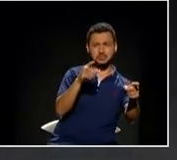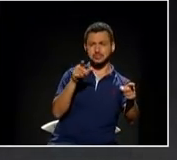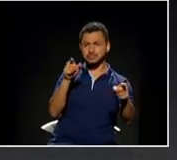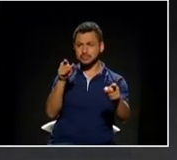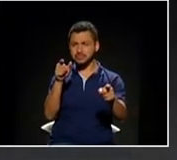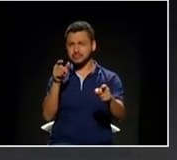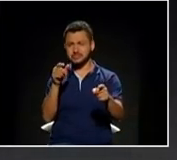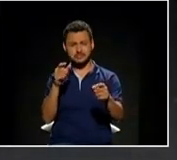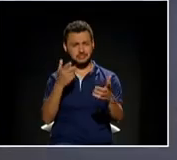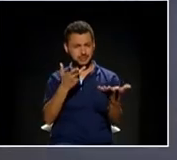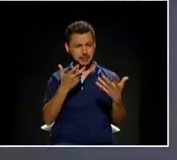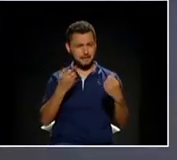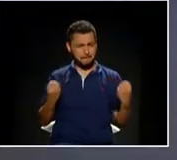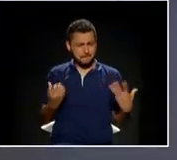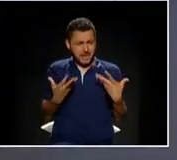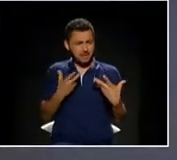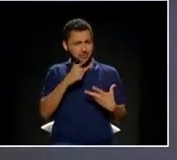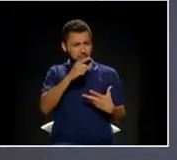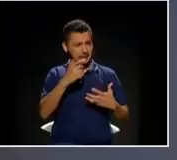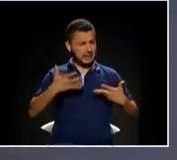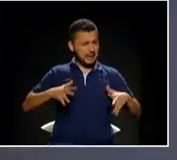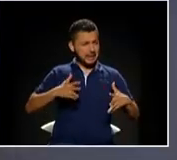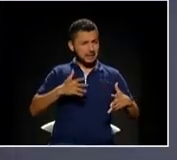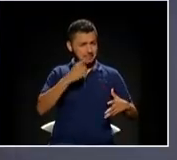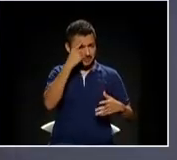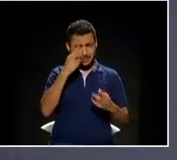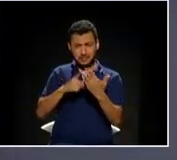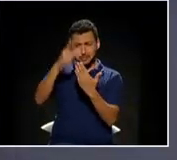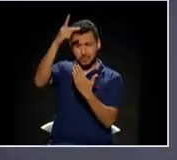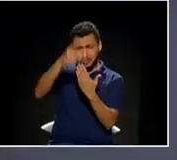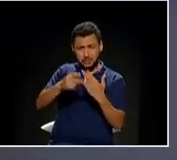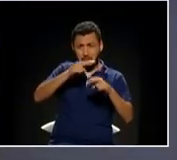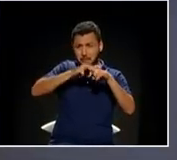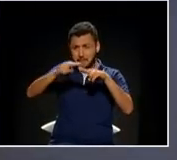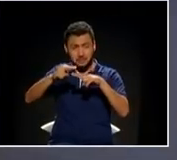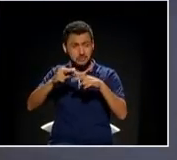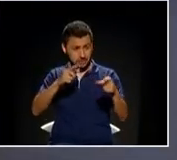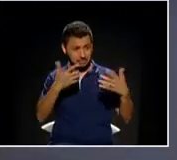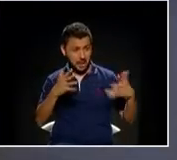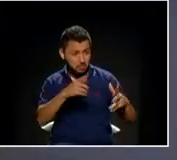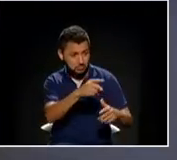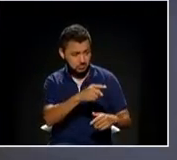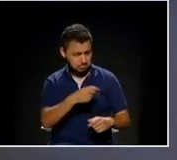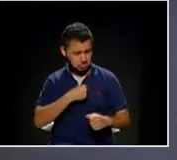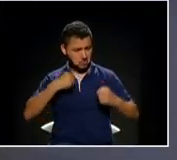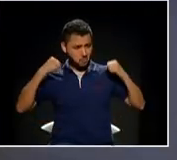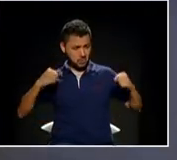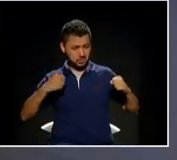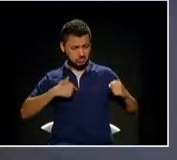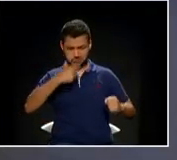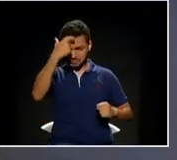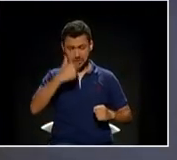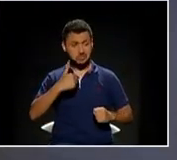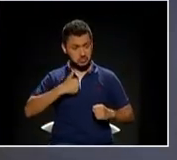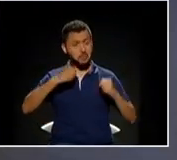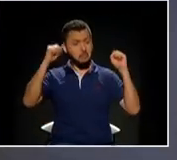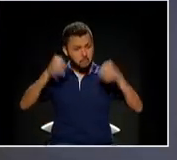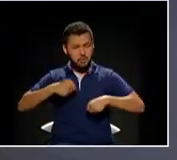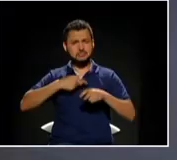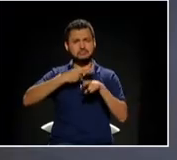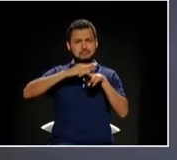ejecutar los grandes proyectos de ciudad pues yo no a mí no me da miedo bogotá tampoco tenía la plata para hacer el metro que va a ser ahorita que hizo